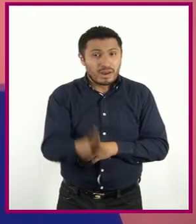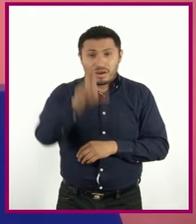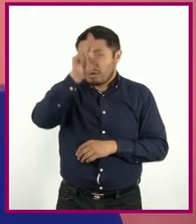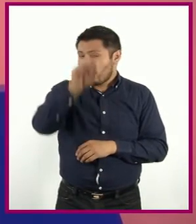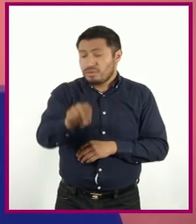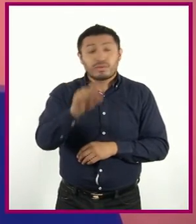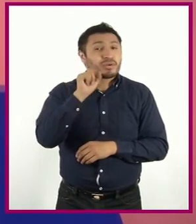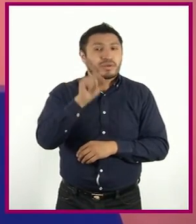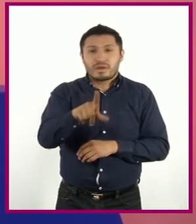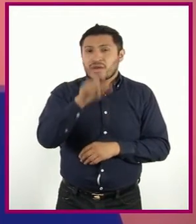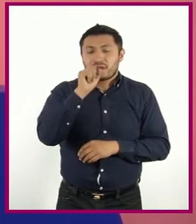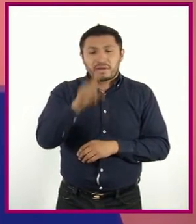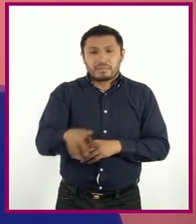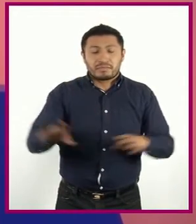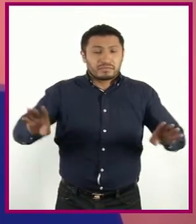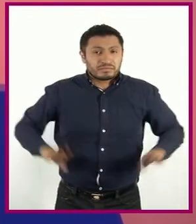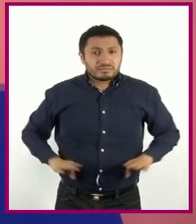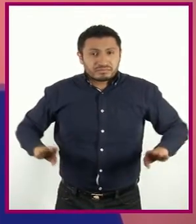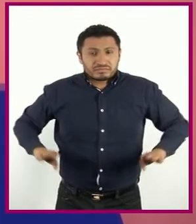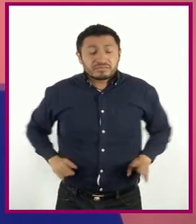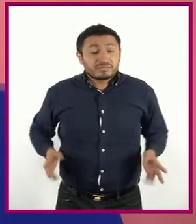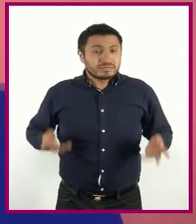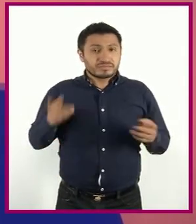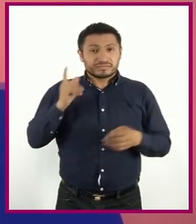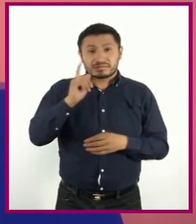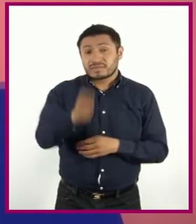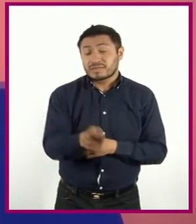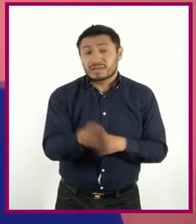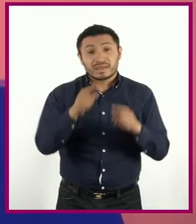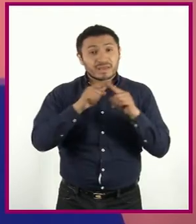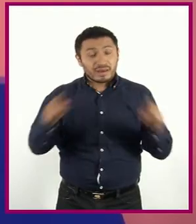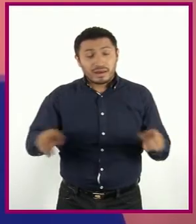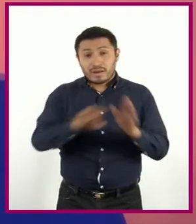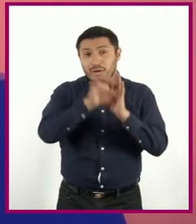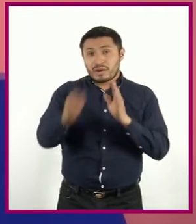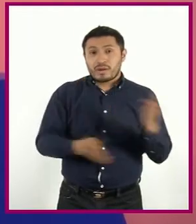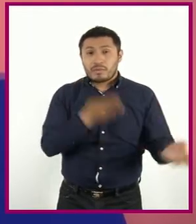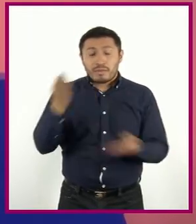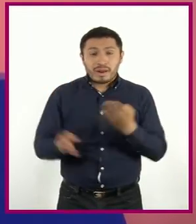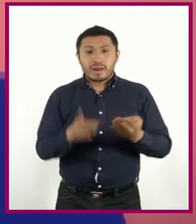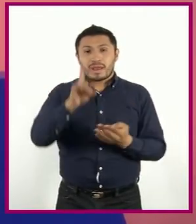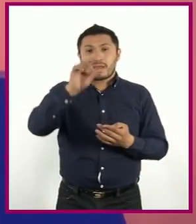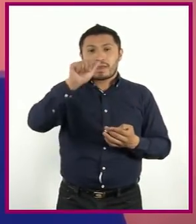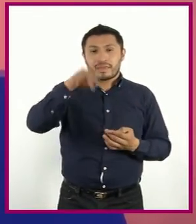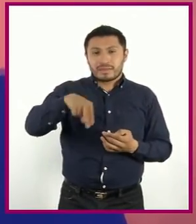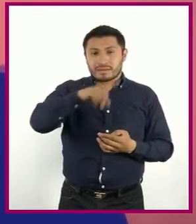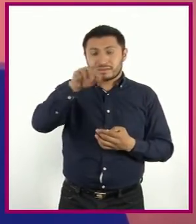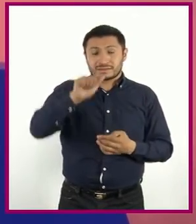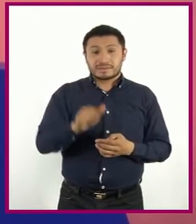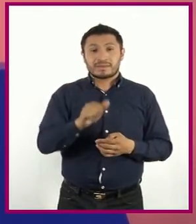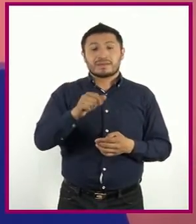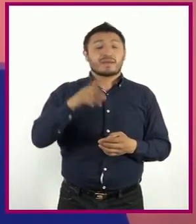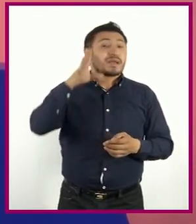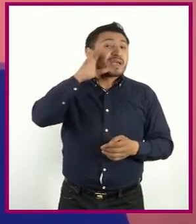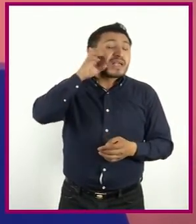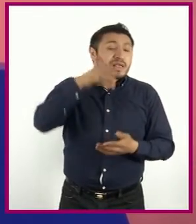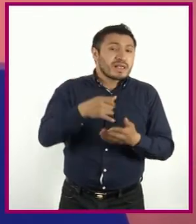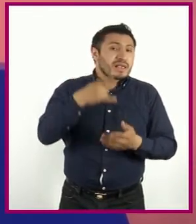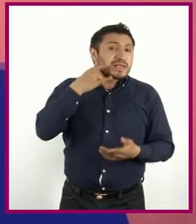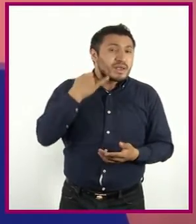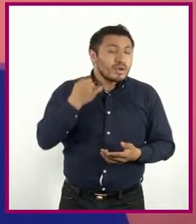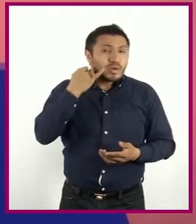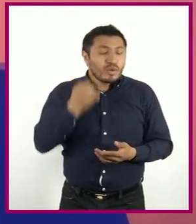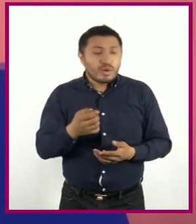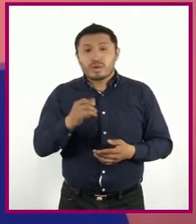presentan exactamente los mismos rasgos significativos. Por ejemplo, baile, danza. Limonada, bebida.